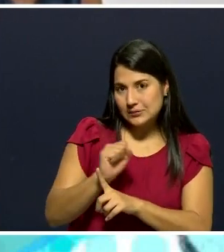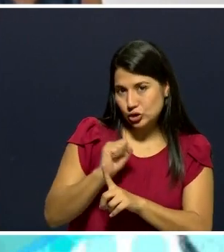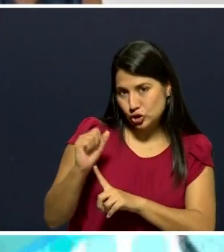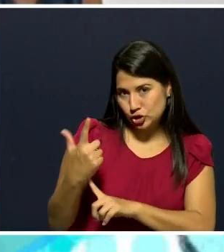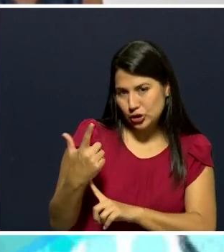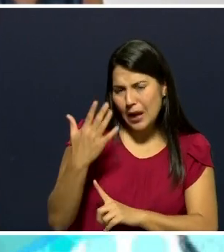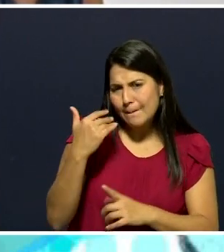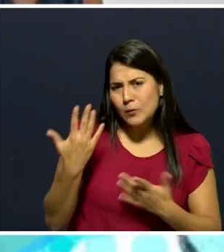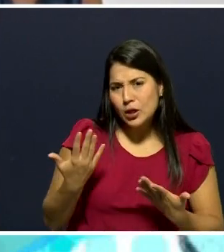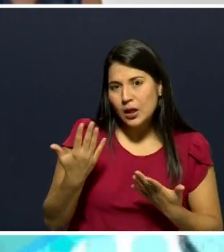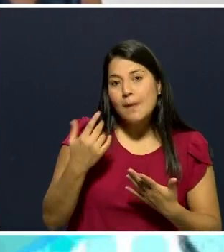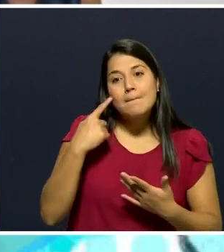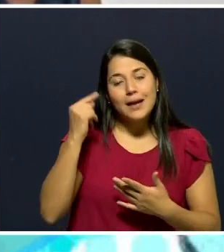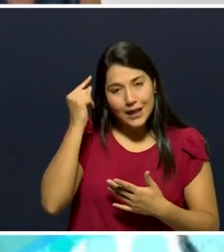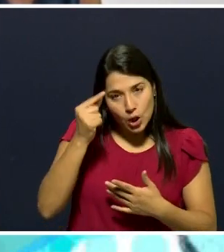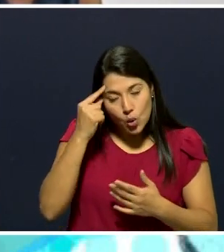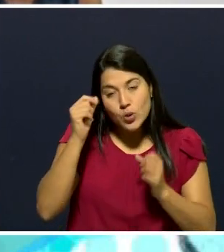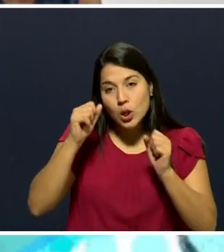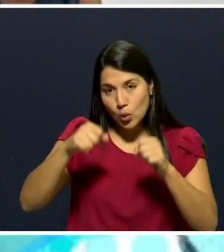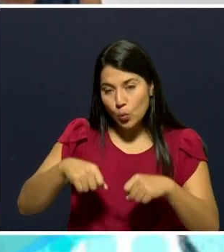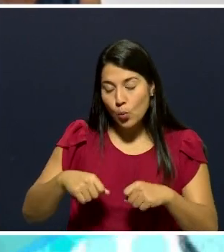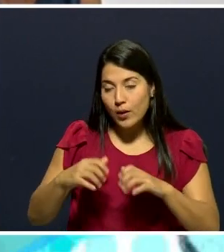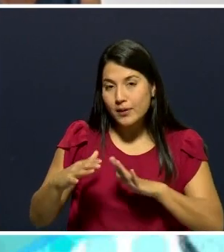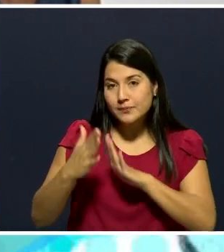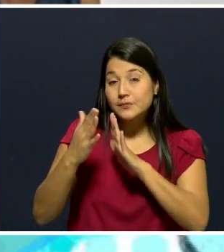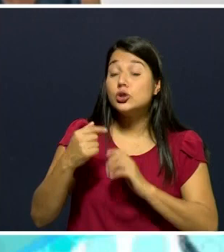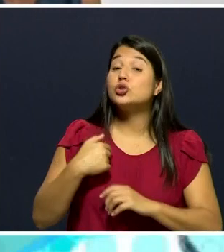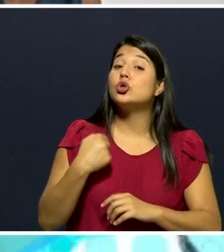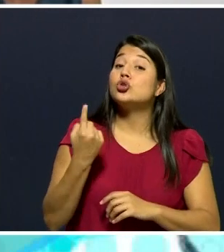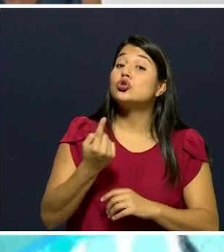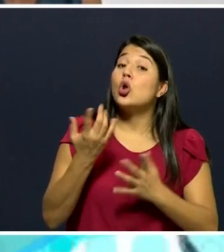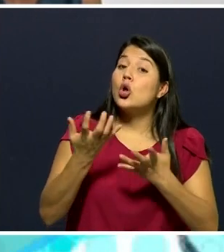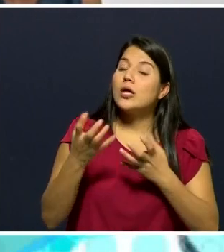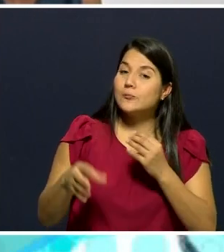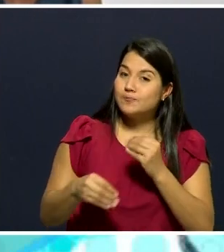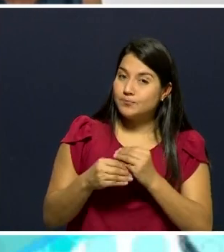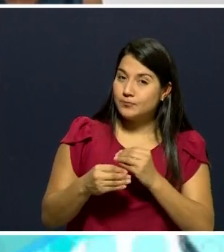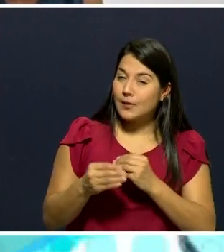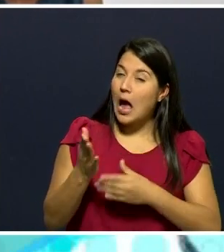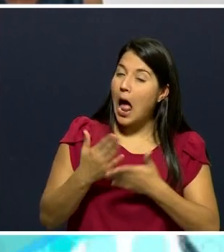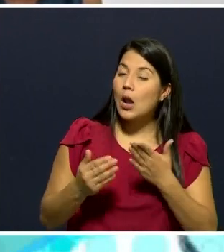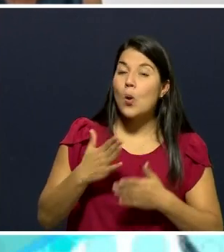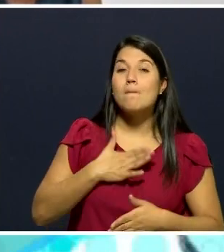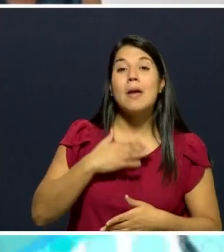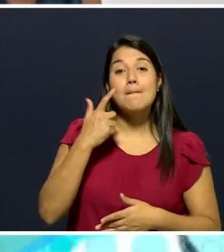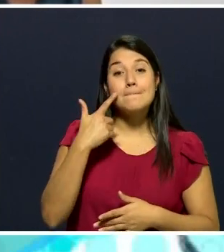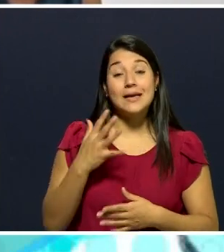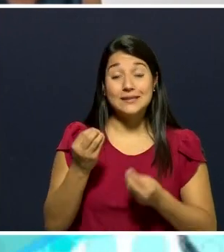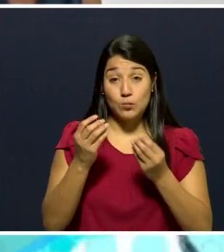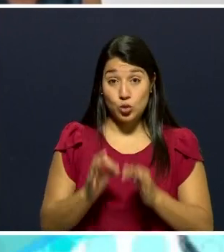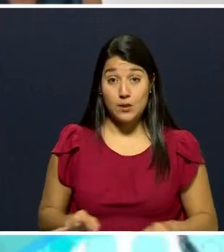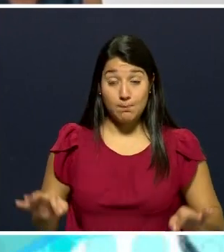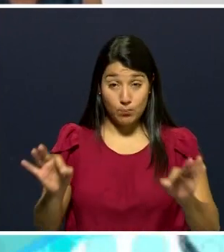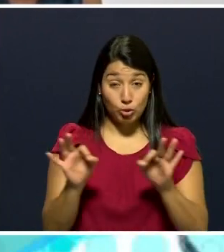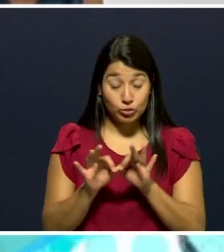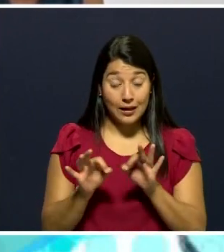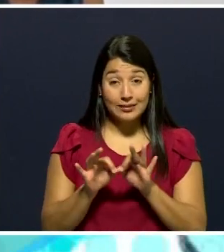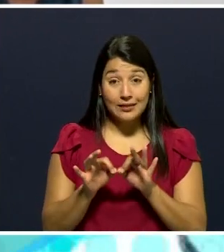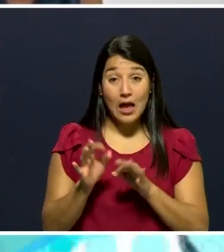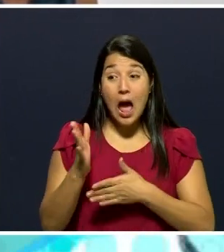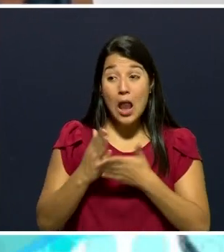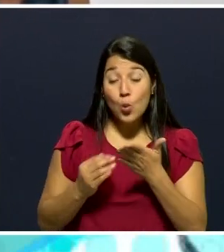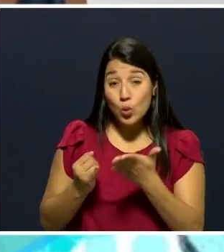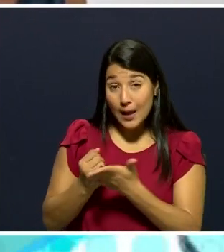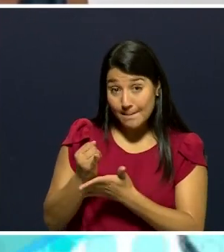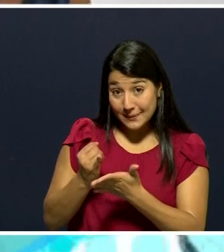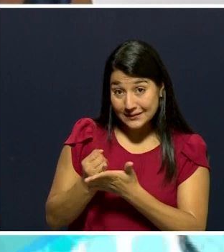el Estado pueda apostar a esto. Yo ahí quería nada más decir una cosa que me parece que es importante. Algunos estudios, en este